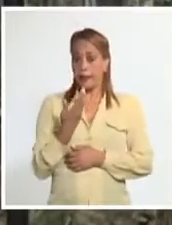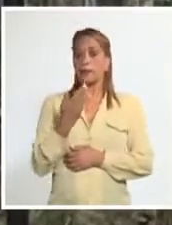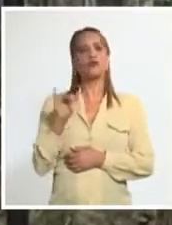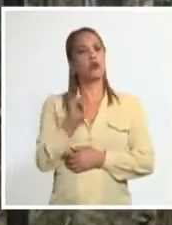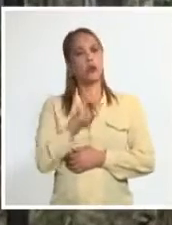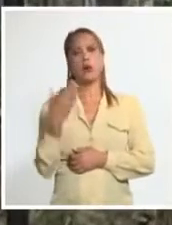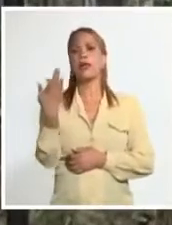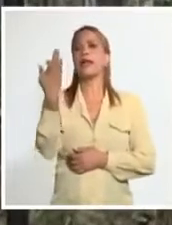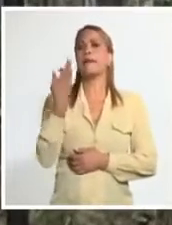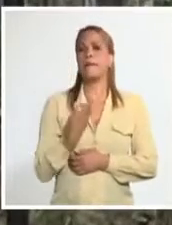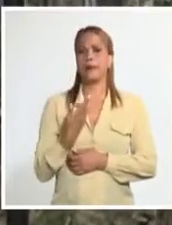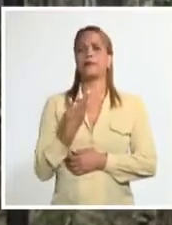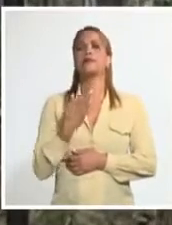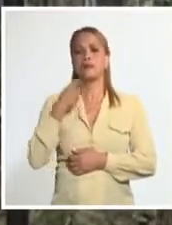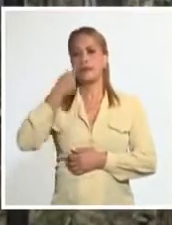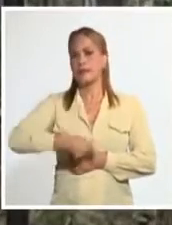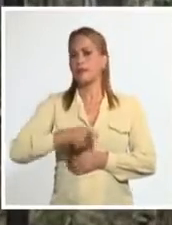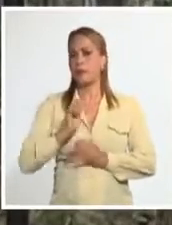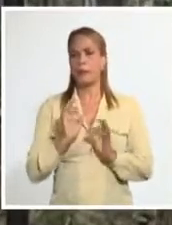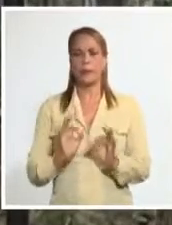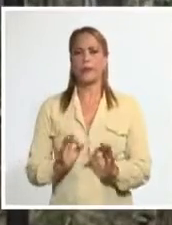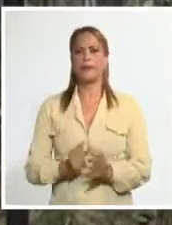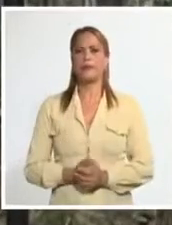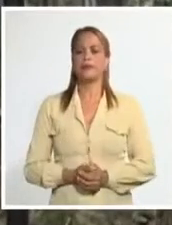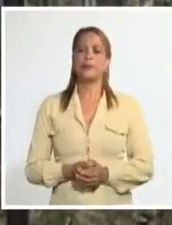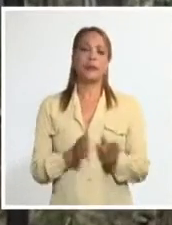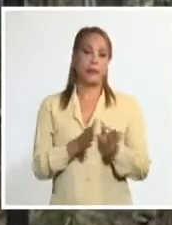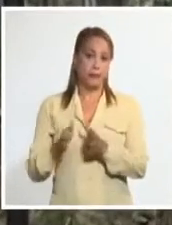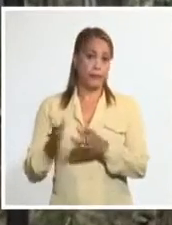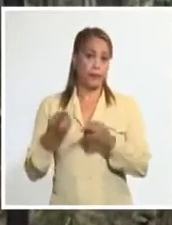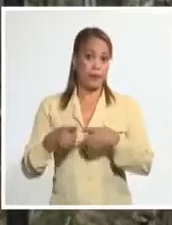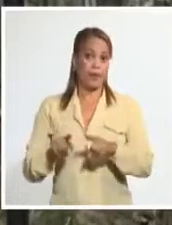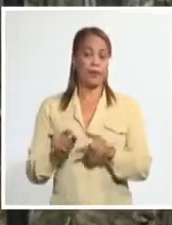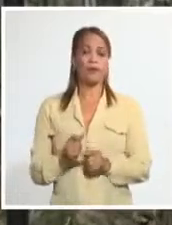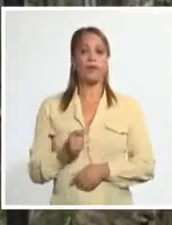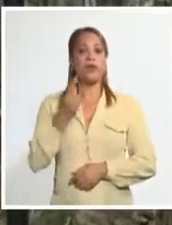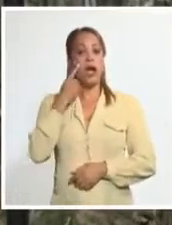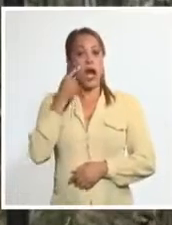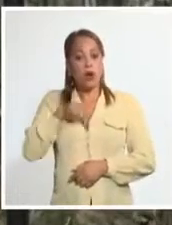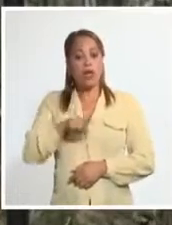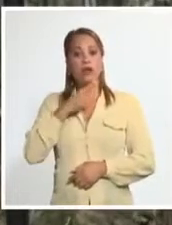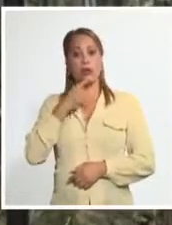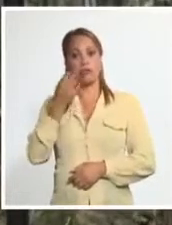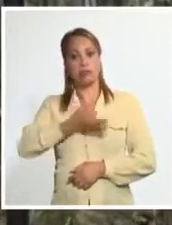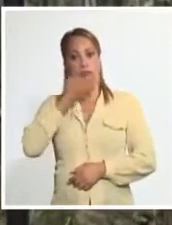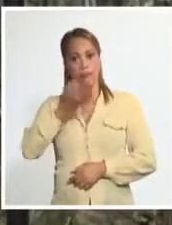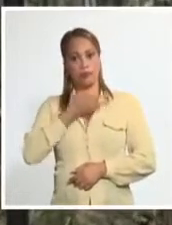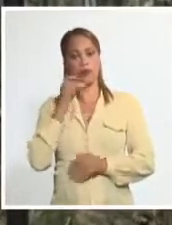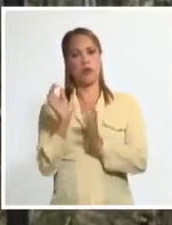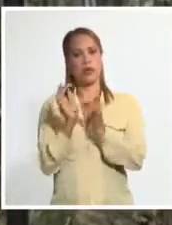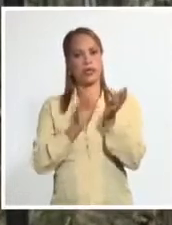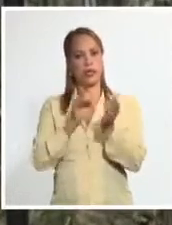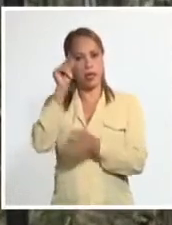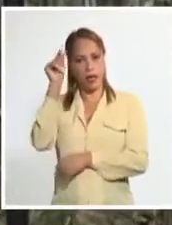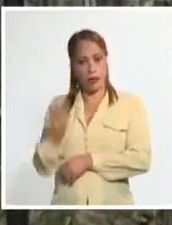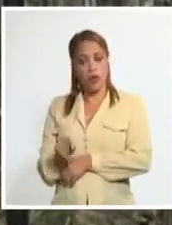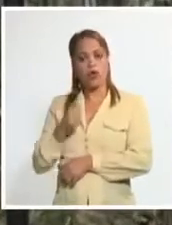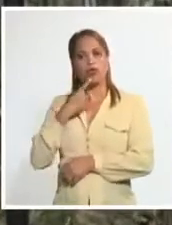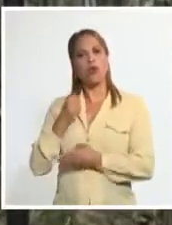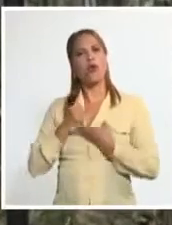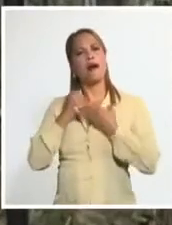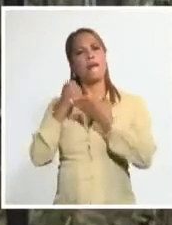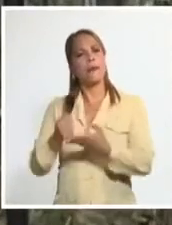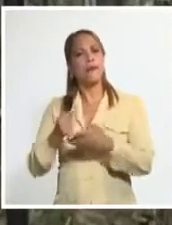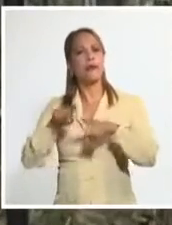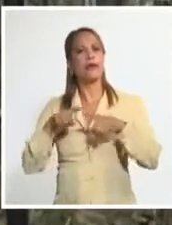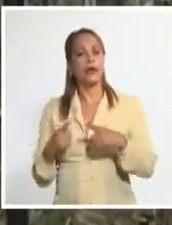también respeto esa decisión. Ahora, desde un punto de vista como cristiano, yo apoyo y considero